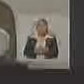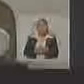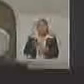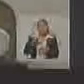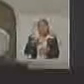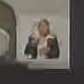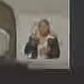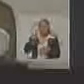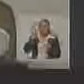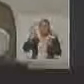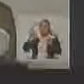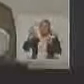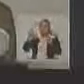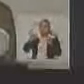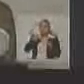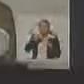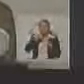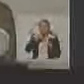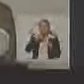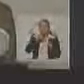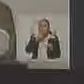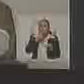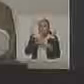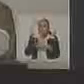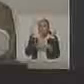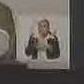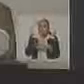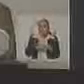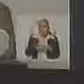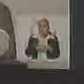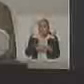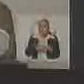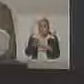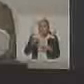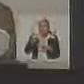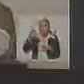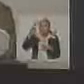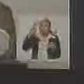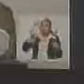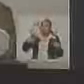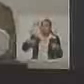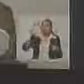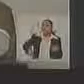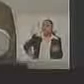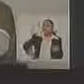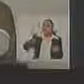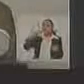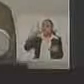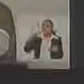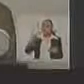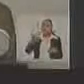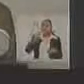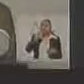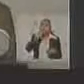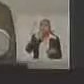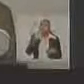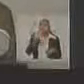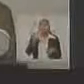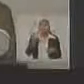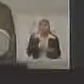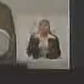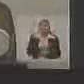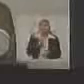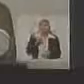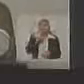les enseñamos a los menores a hacerlo y que la autoridad les ejemplifique cómo cumple con ello, no podremos